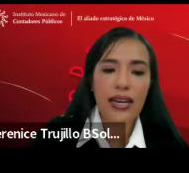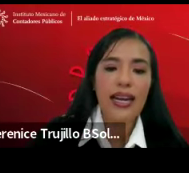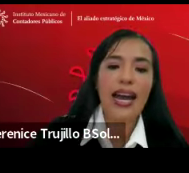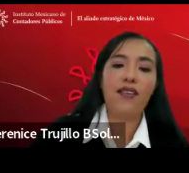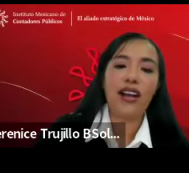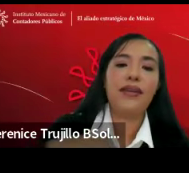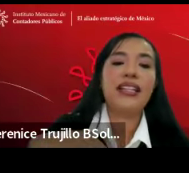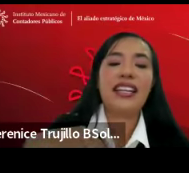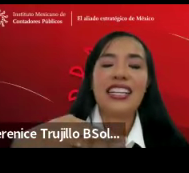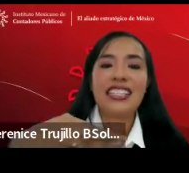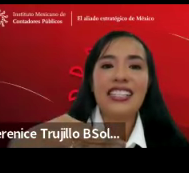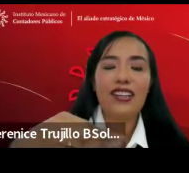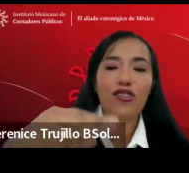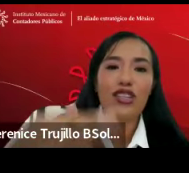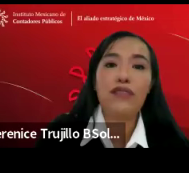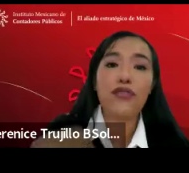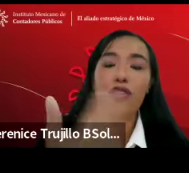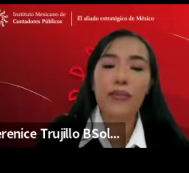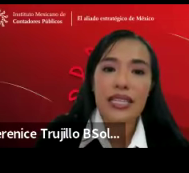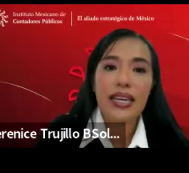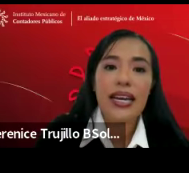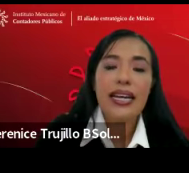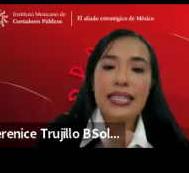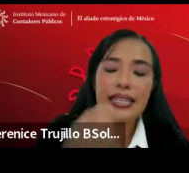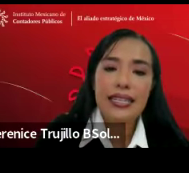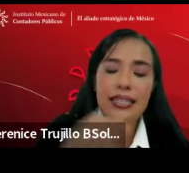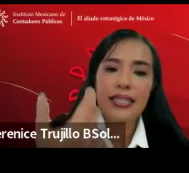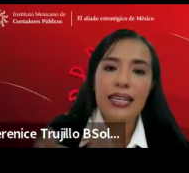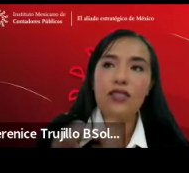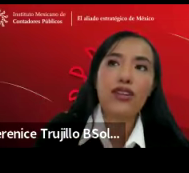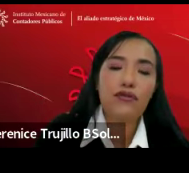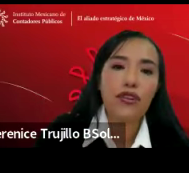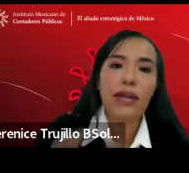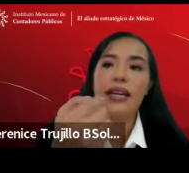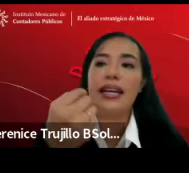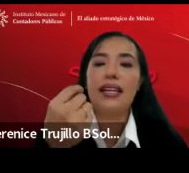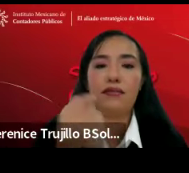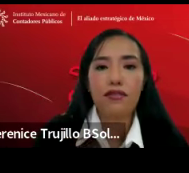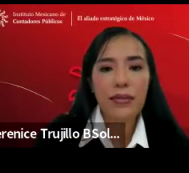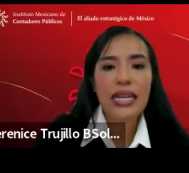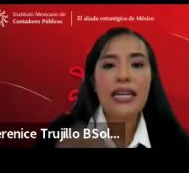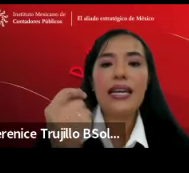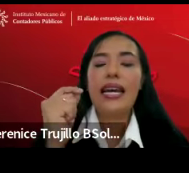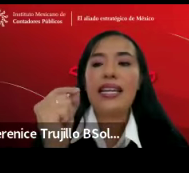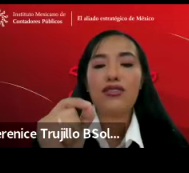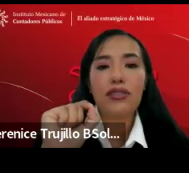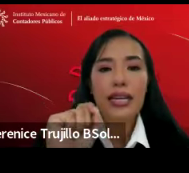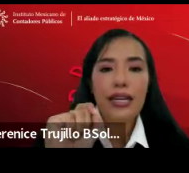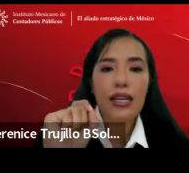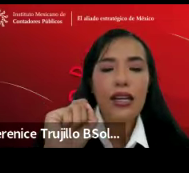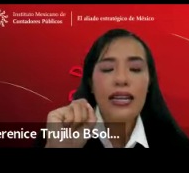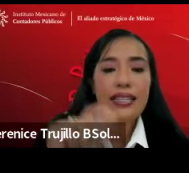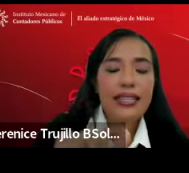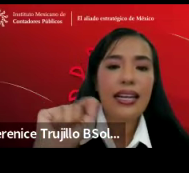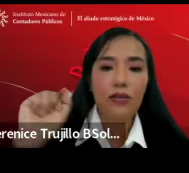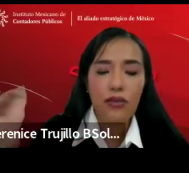una multa. Ahora bien, existen los informes. ¿Qué es un informe? El informe es